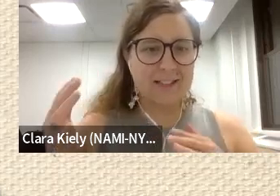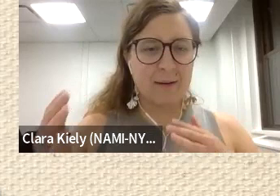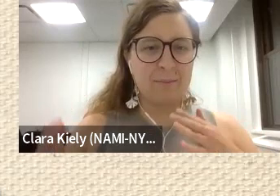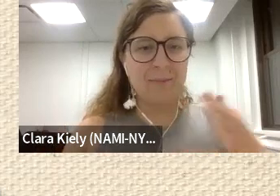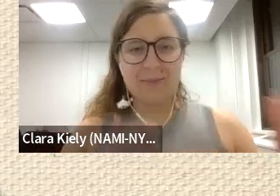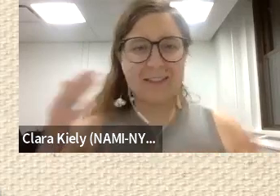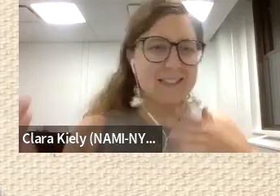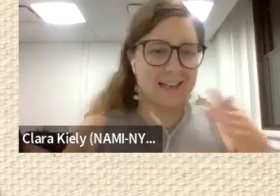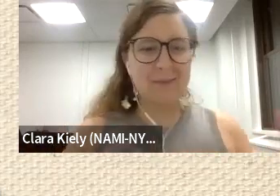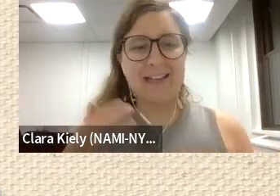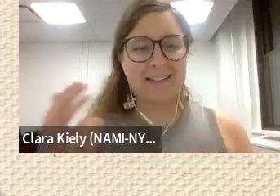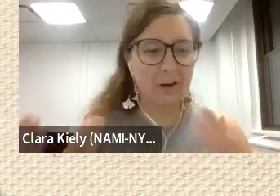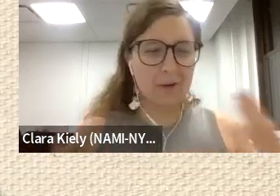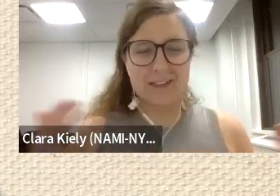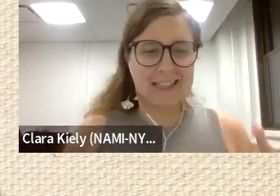Y yo sé que